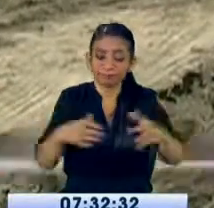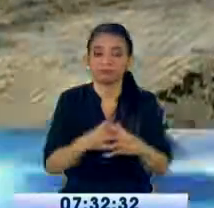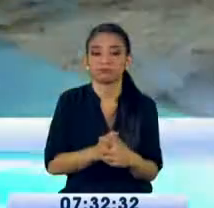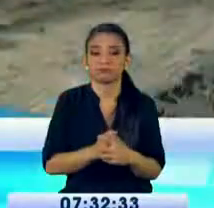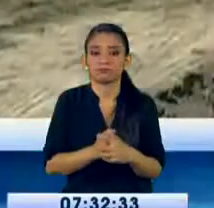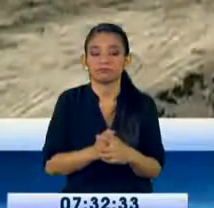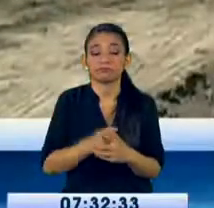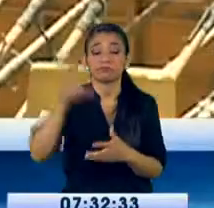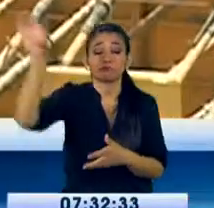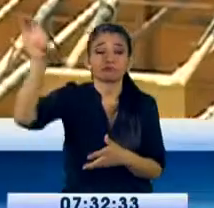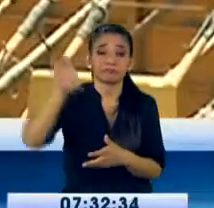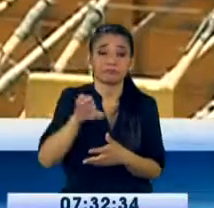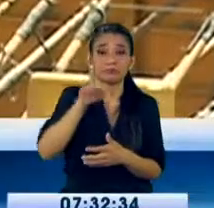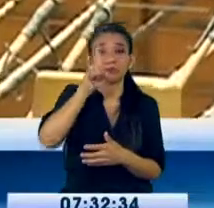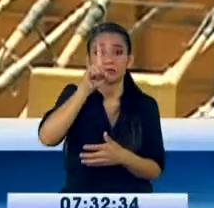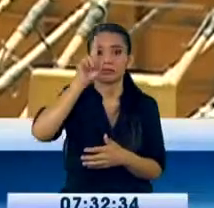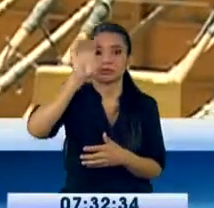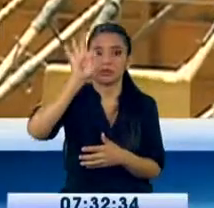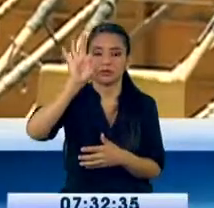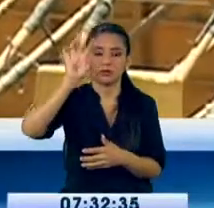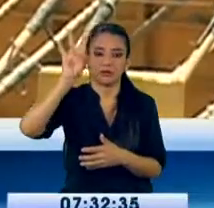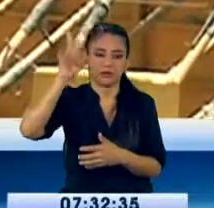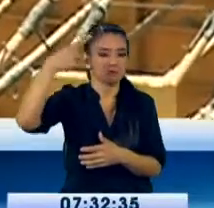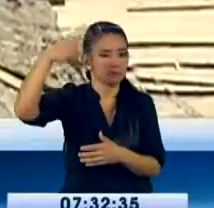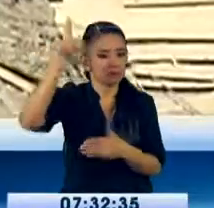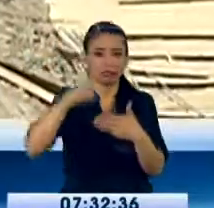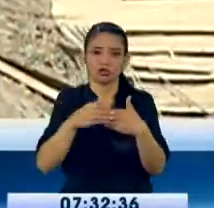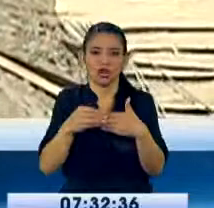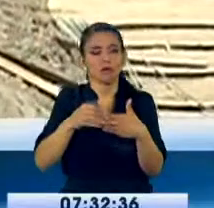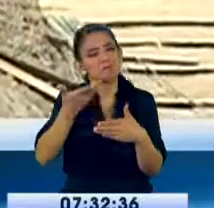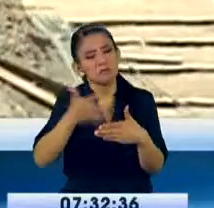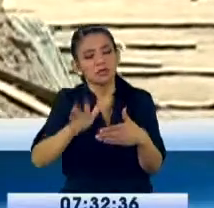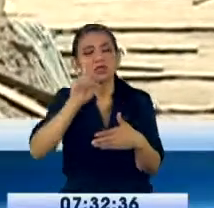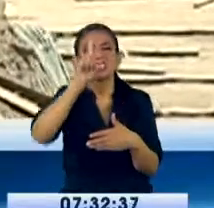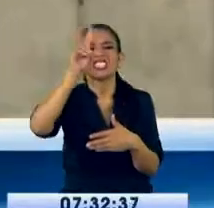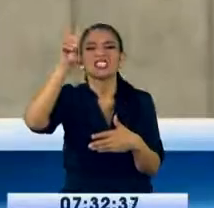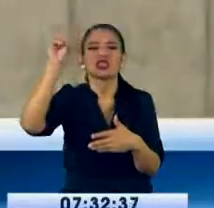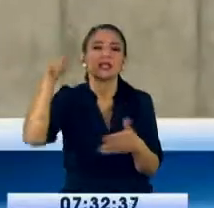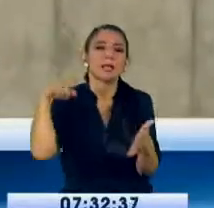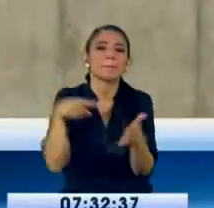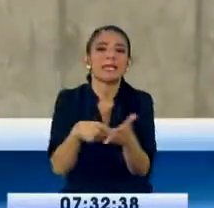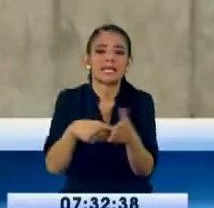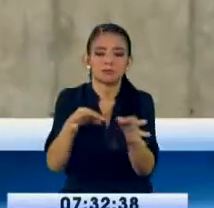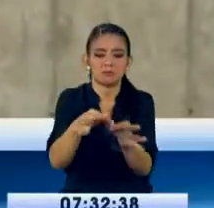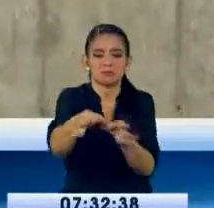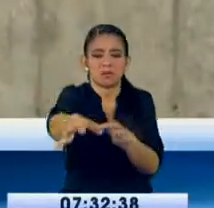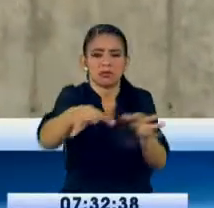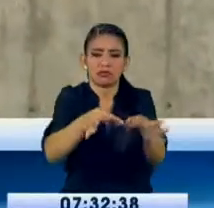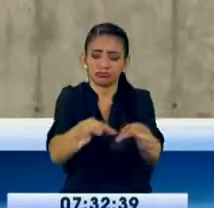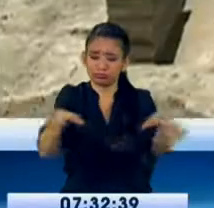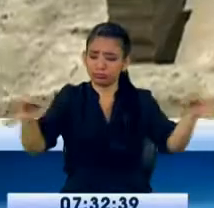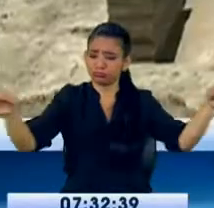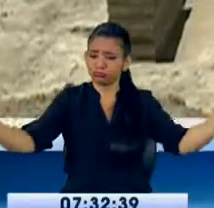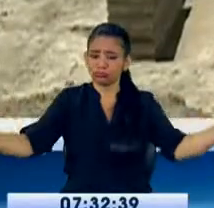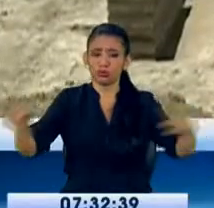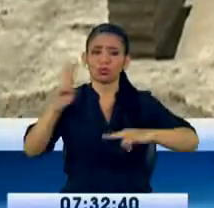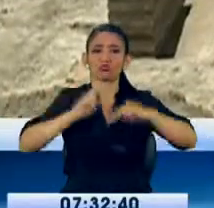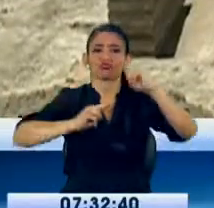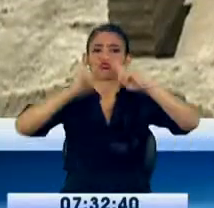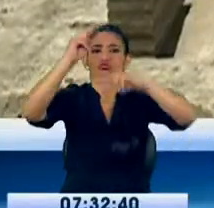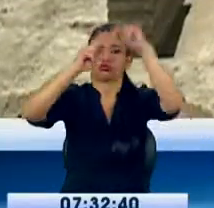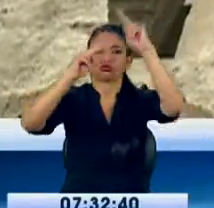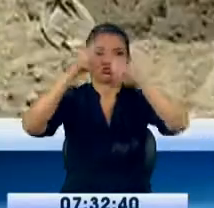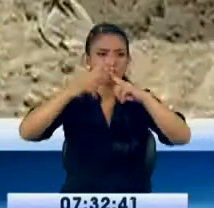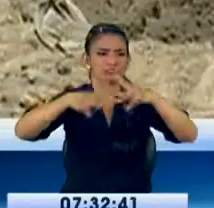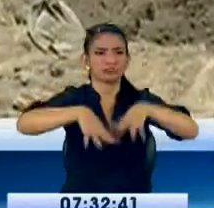superior a los 197 millones de dólares la obra comprende 13263 Met cu de construcción en un